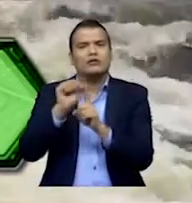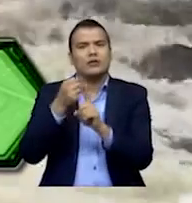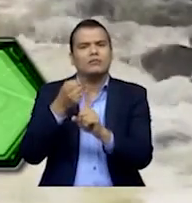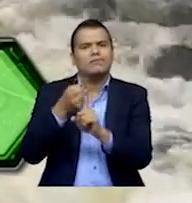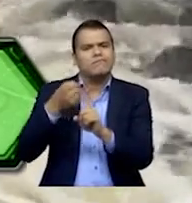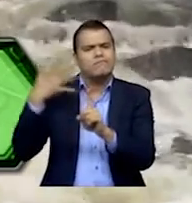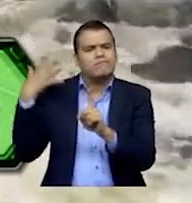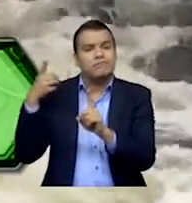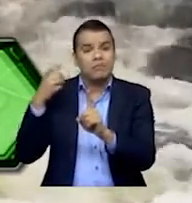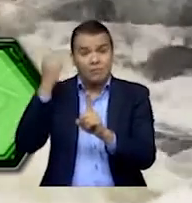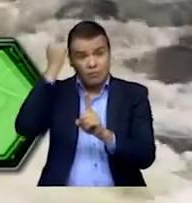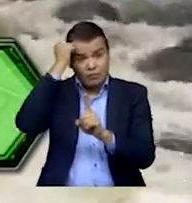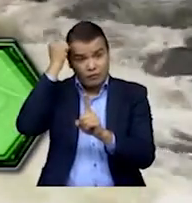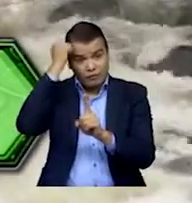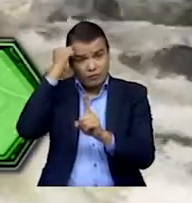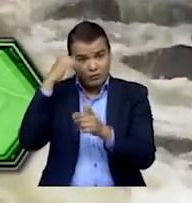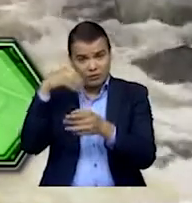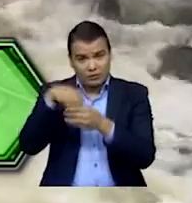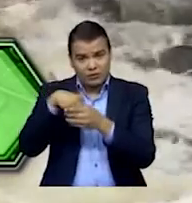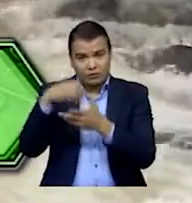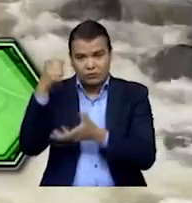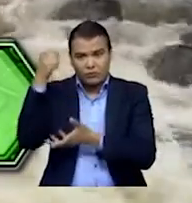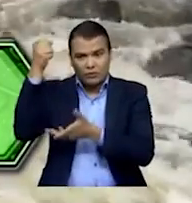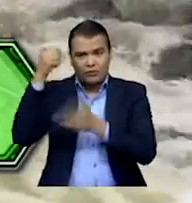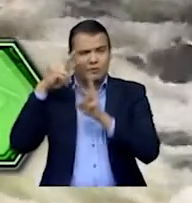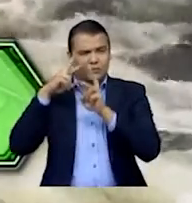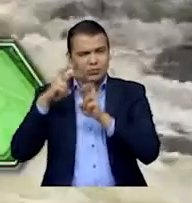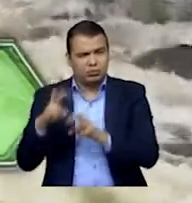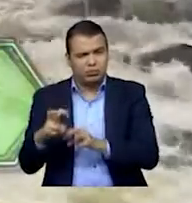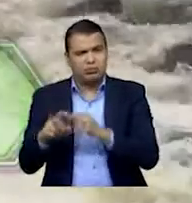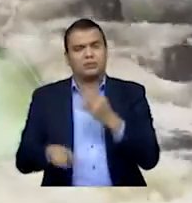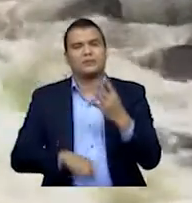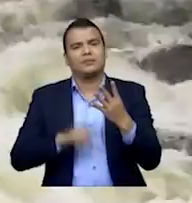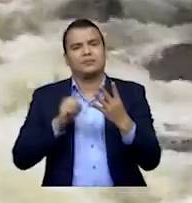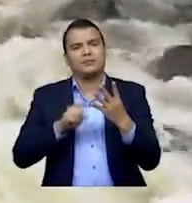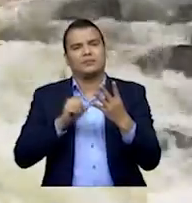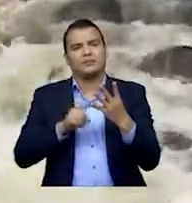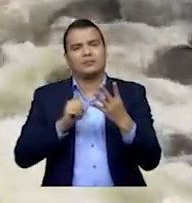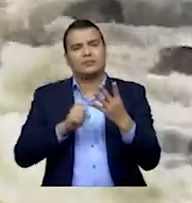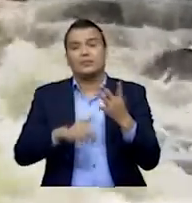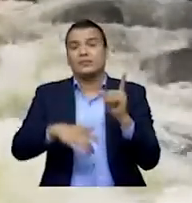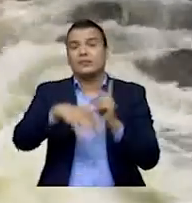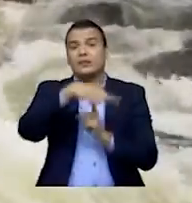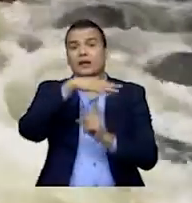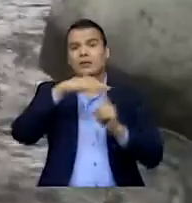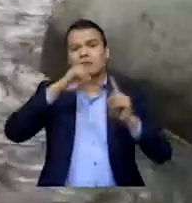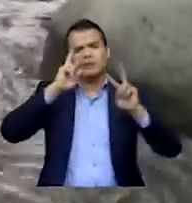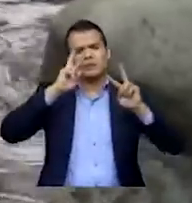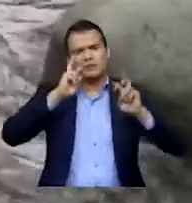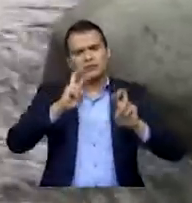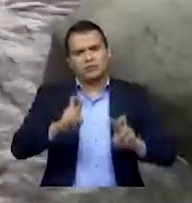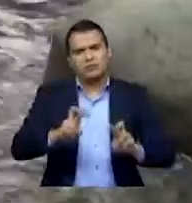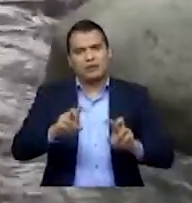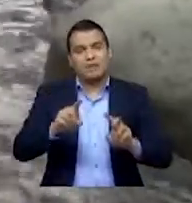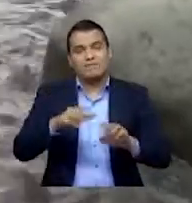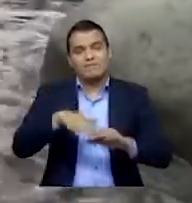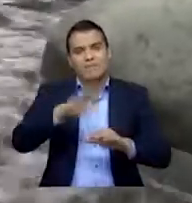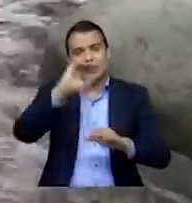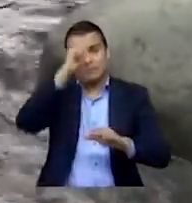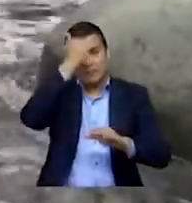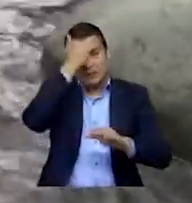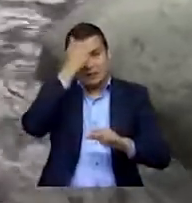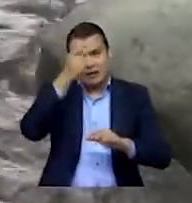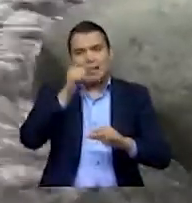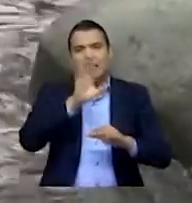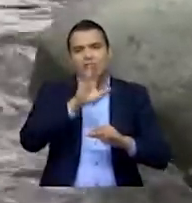liderar una profesora de la facultad de economía y vamos a hacer también un estudio más de tipo ambiental que es el marco general de lo que